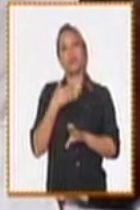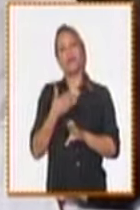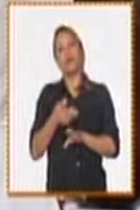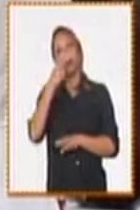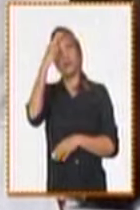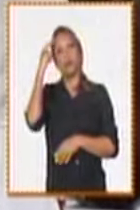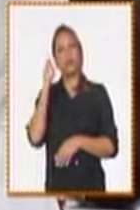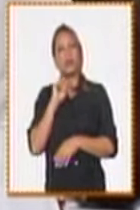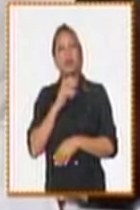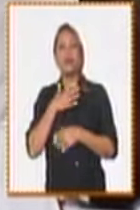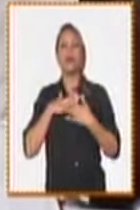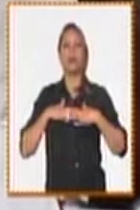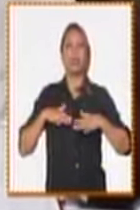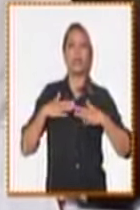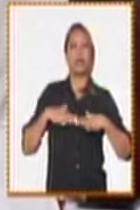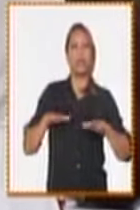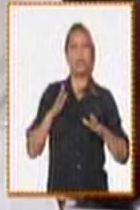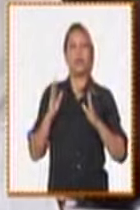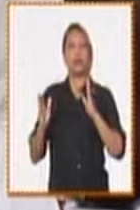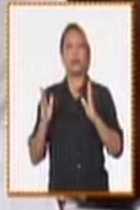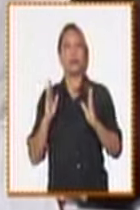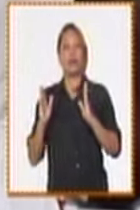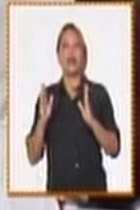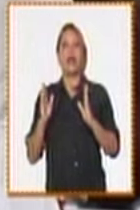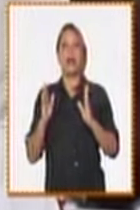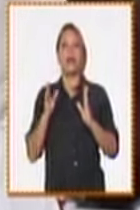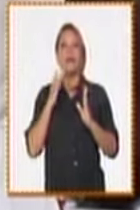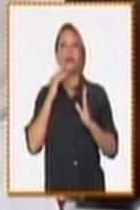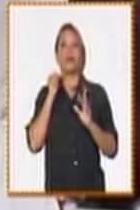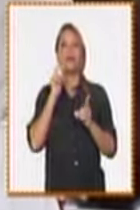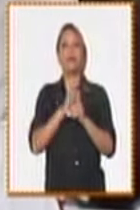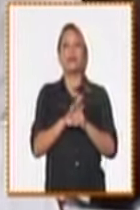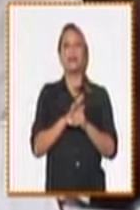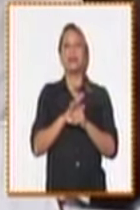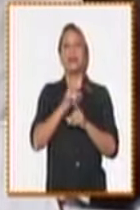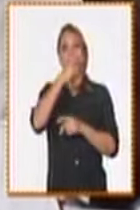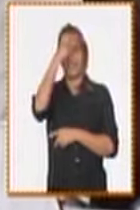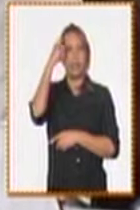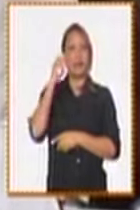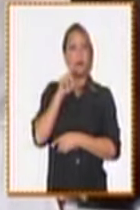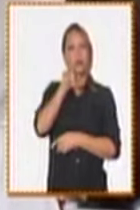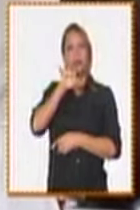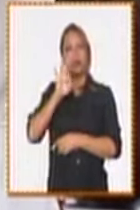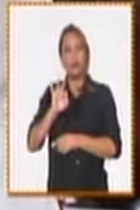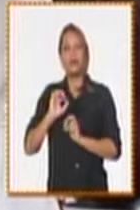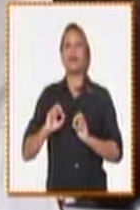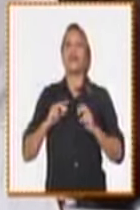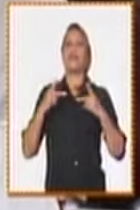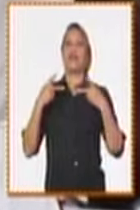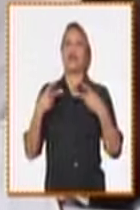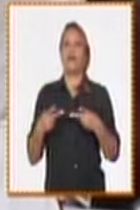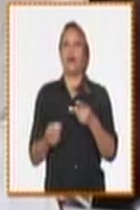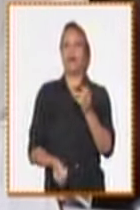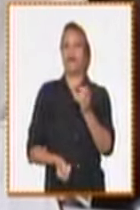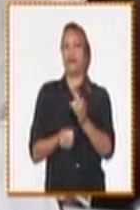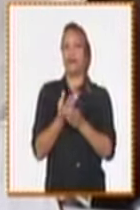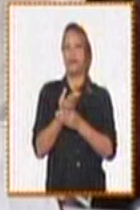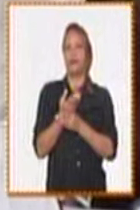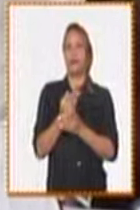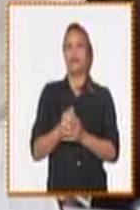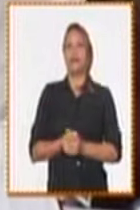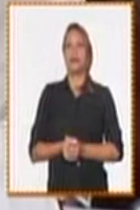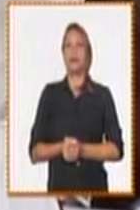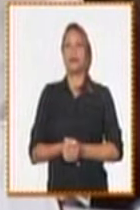de cierta tranquilidad, pero cuando llega el siglo XVIII, vuelve nuevamente. Y tenemos la primera gran conspiración de Nicolás